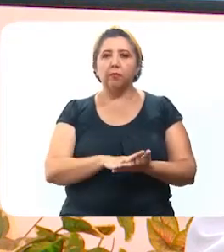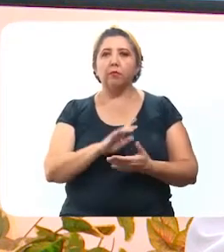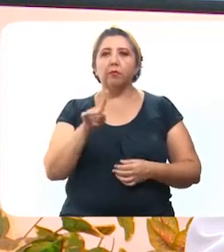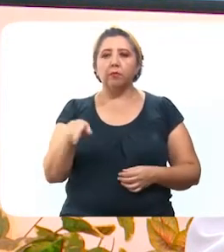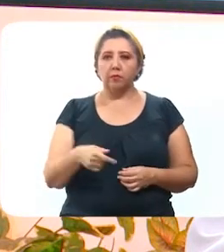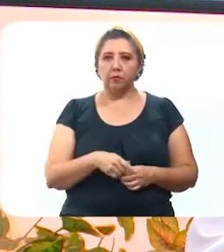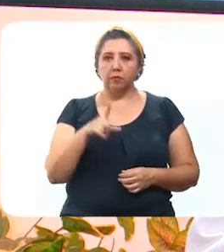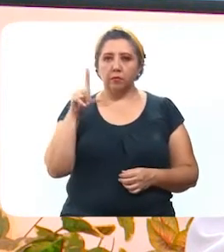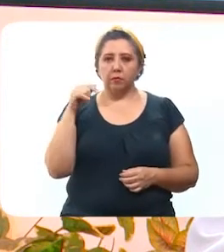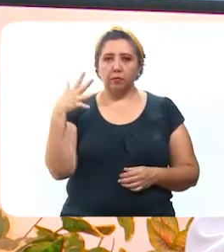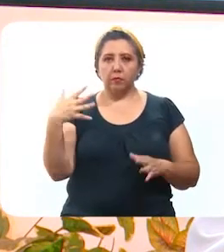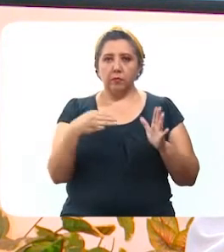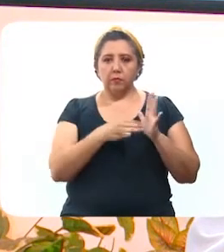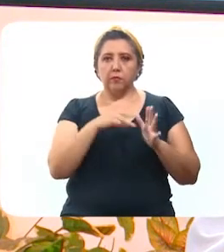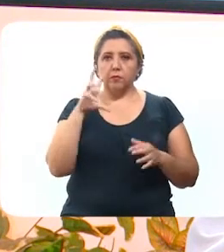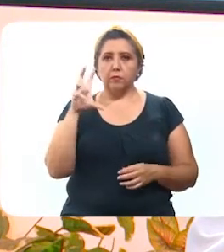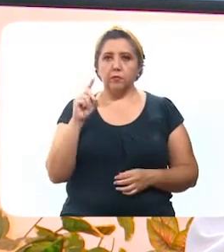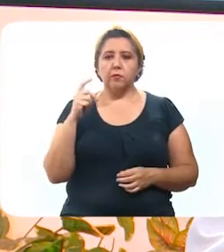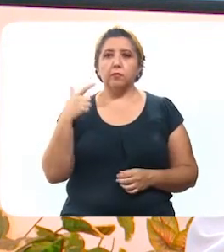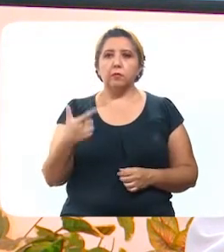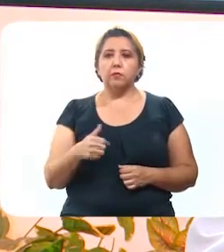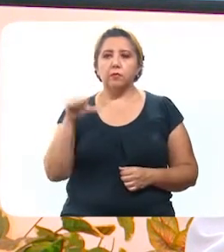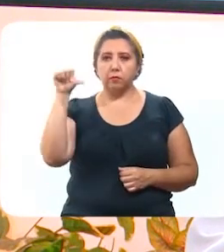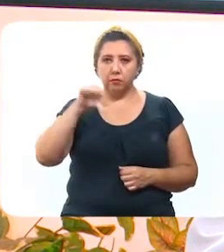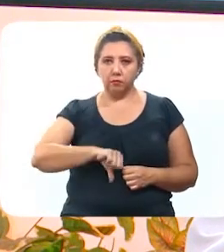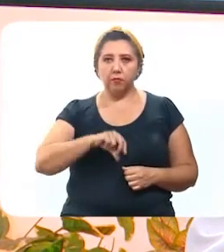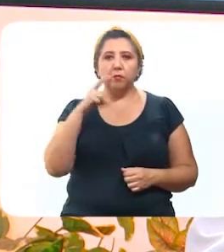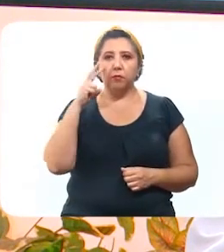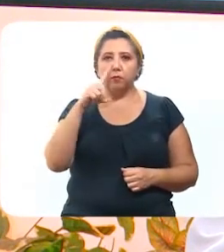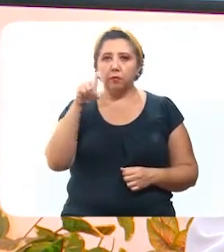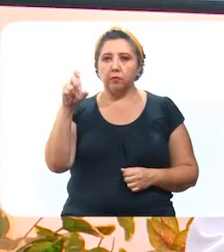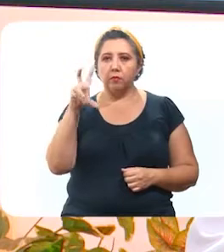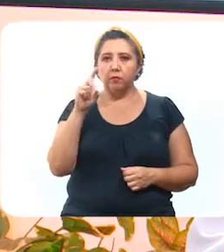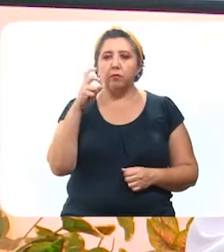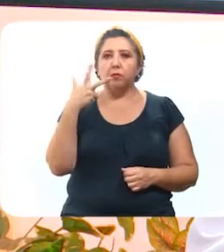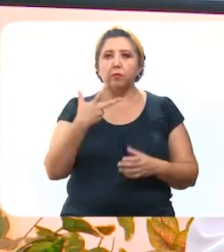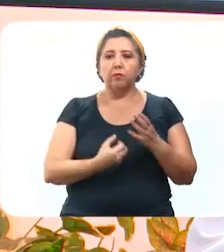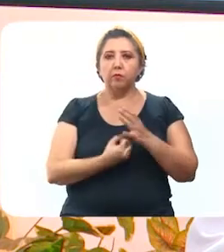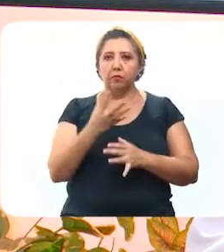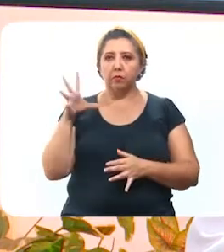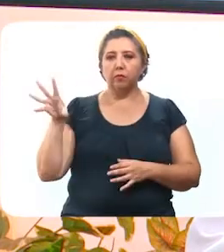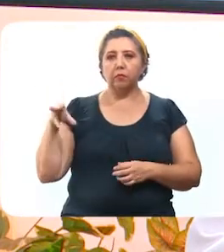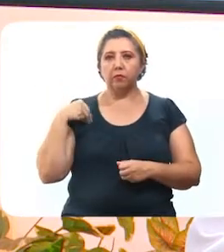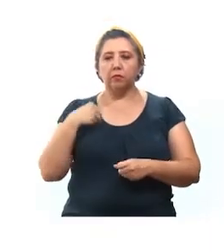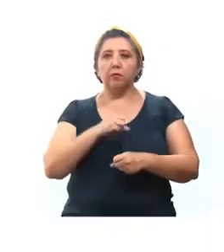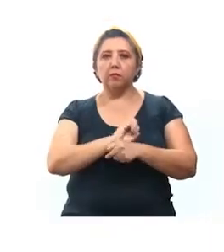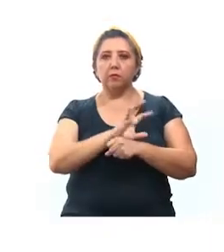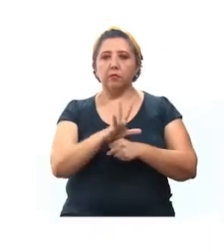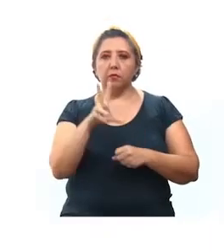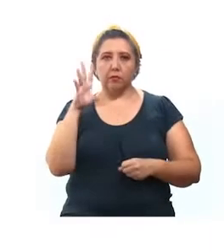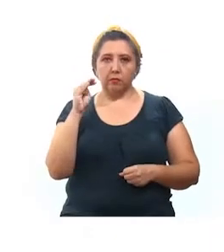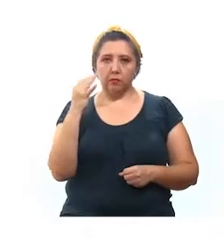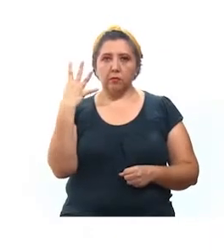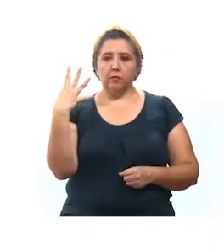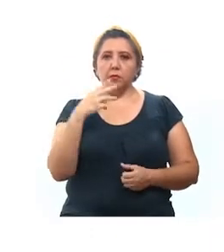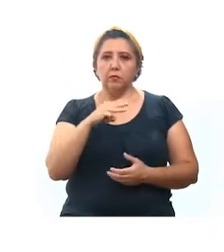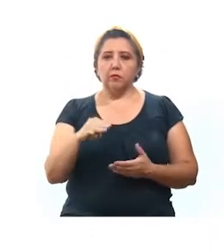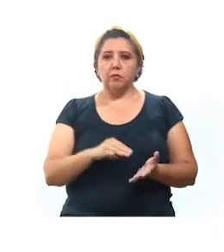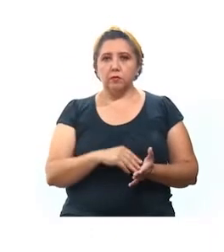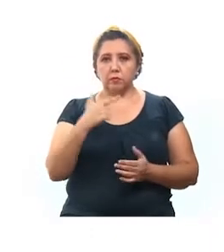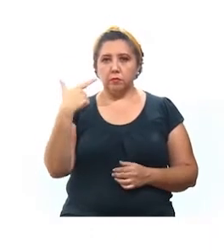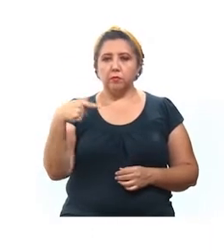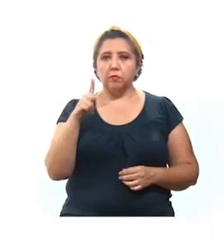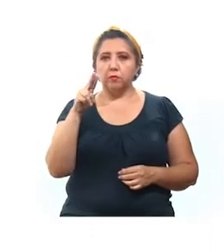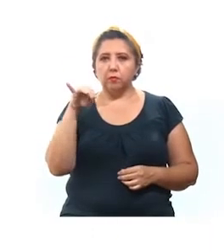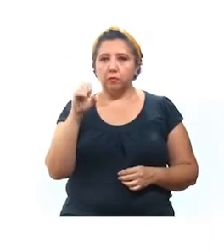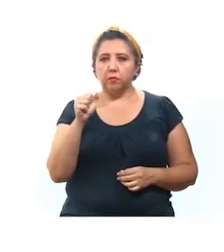que son 75.037. Hoy se detectaron 138 nuevos contagios de coronavirus, 94 en Mérida, 7